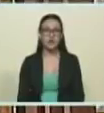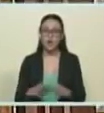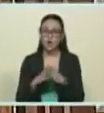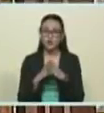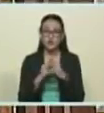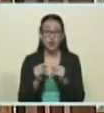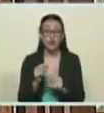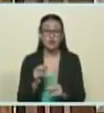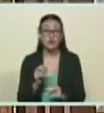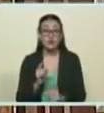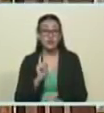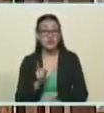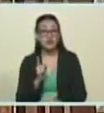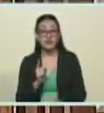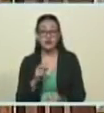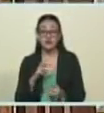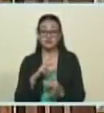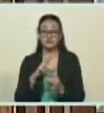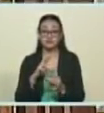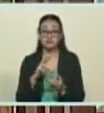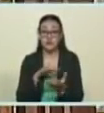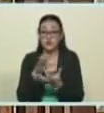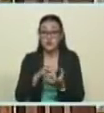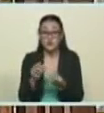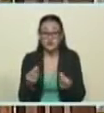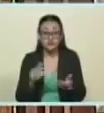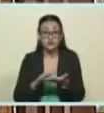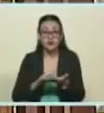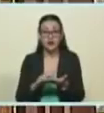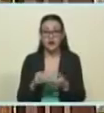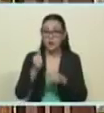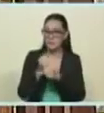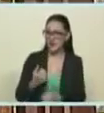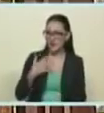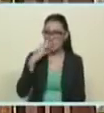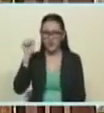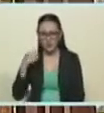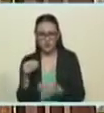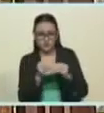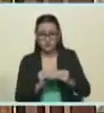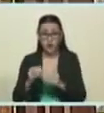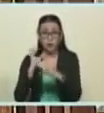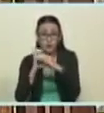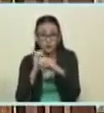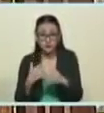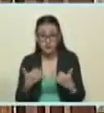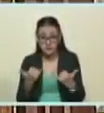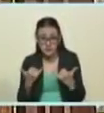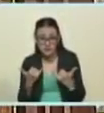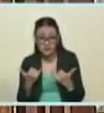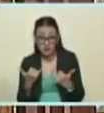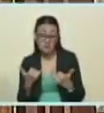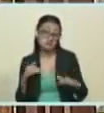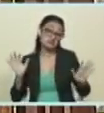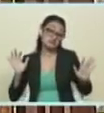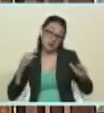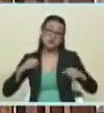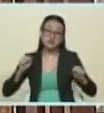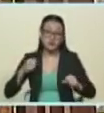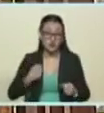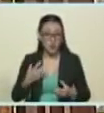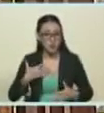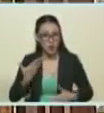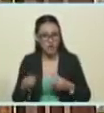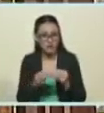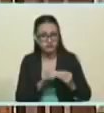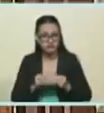debemos ponernos a resolverlo. O van a esperar que yo me vaya a arreglar los autobuses. Yo me puedo ir a arreglar con el conocimiento que tengo, pero no me corresponde,